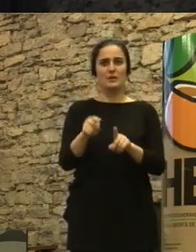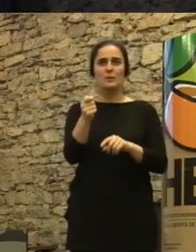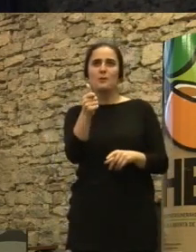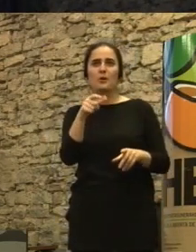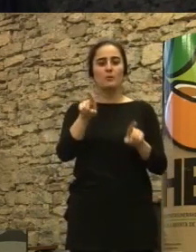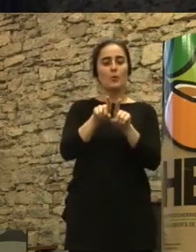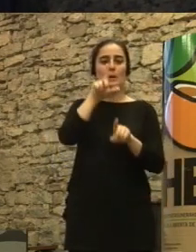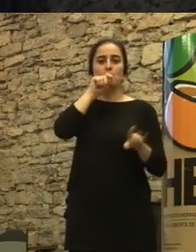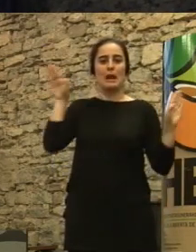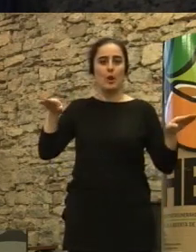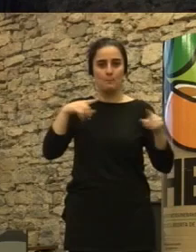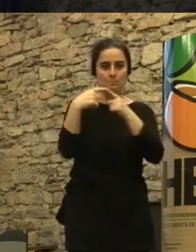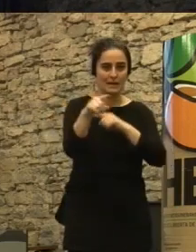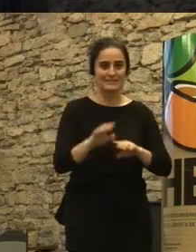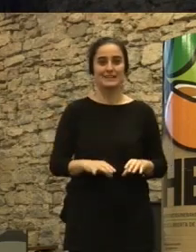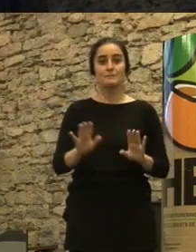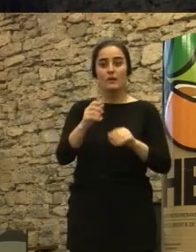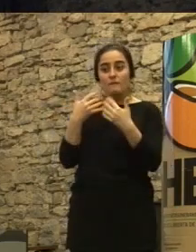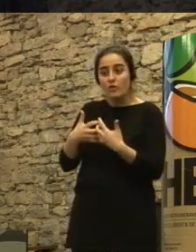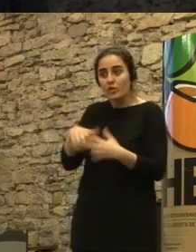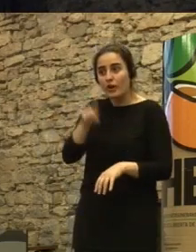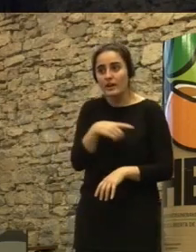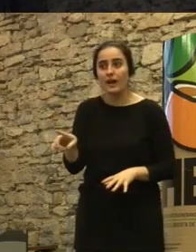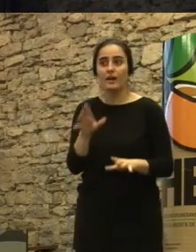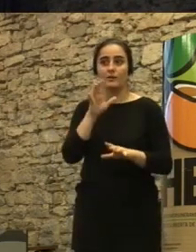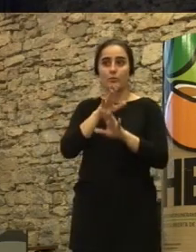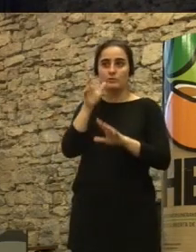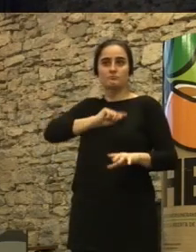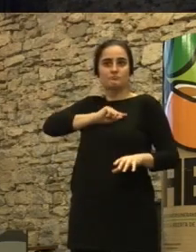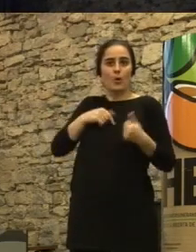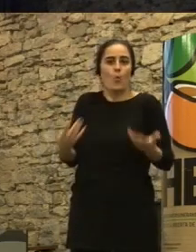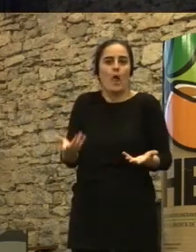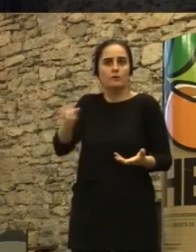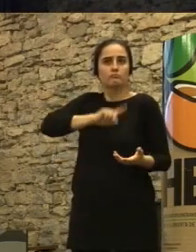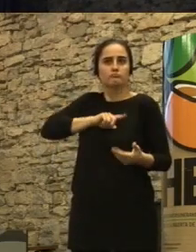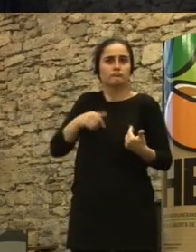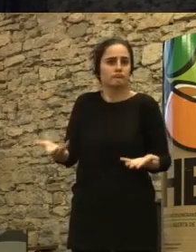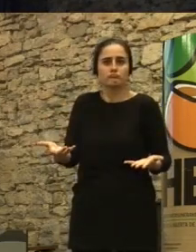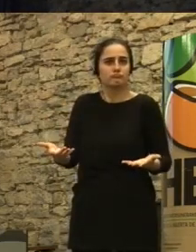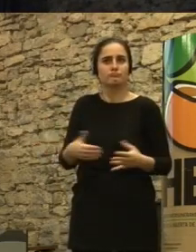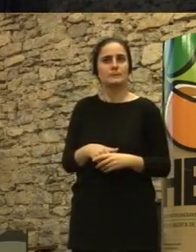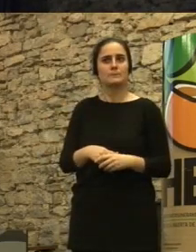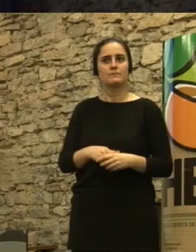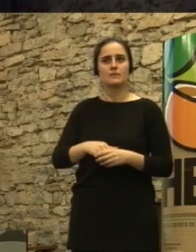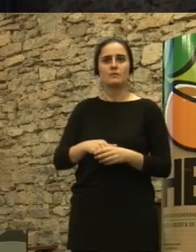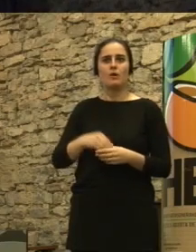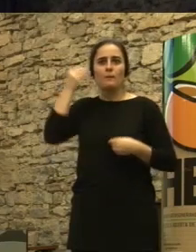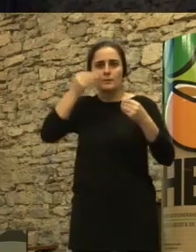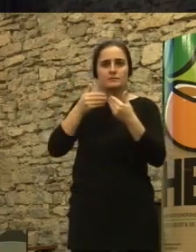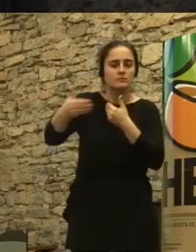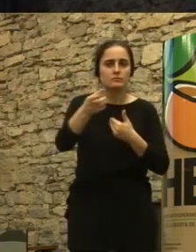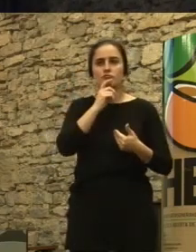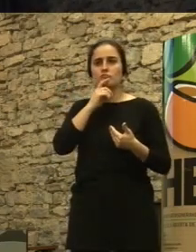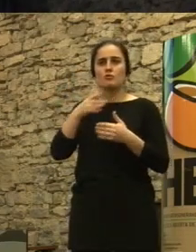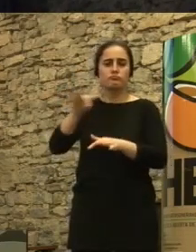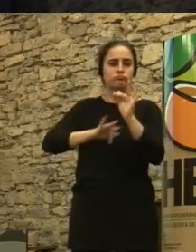palomas mensajeras. Bueno, pero funcionaba. ¿Qué sensaciones tienes? ¿Qué proyección tiene? ¿Qué beneficio?